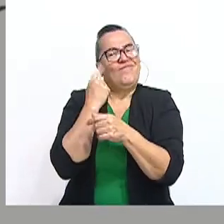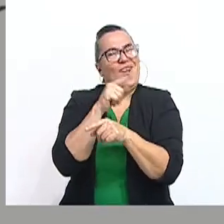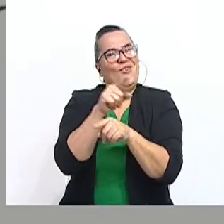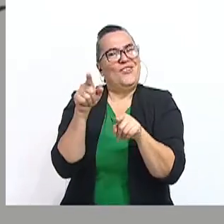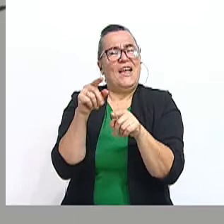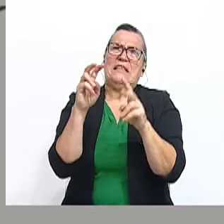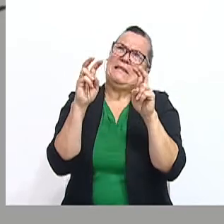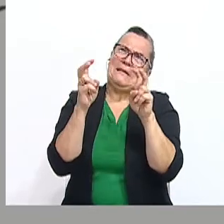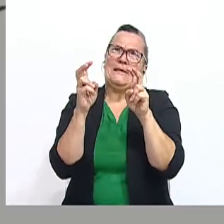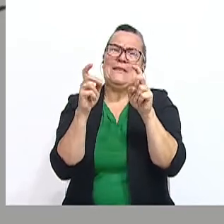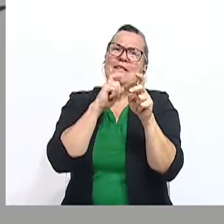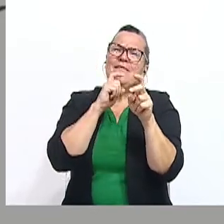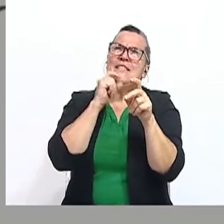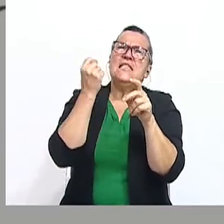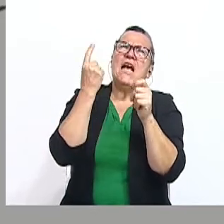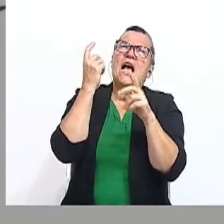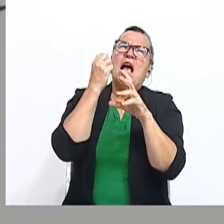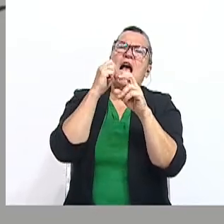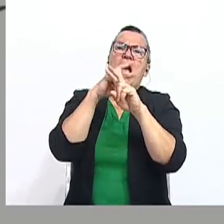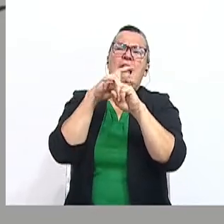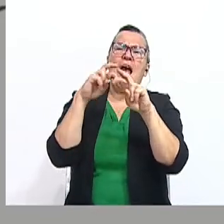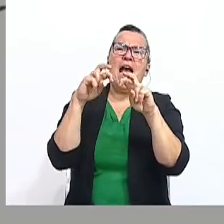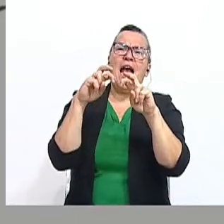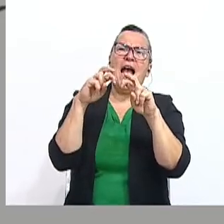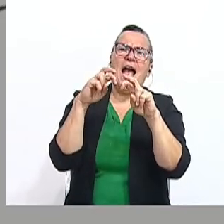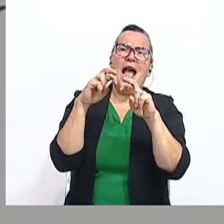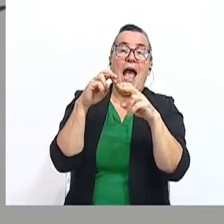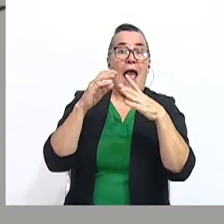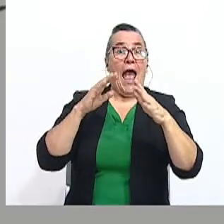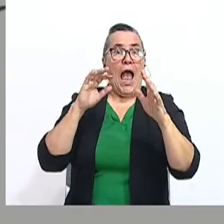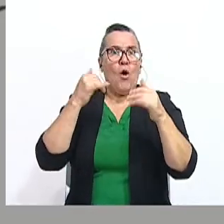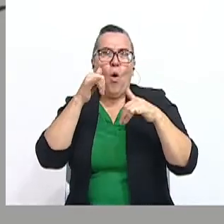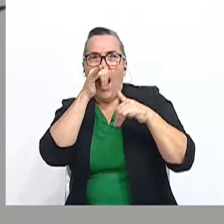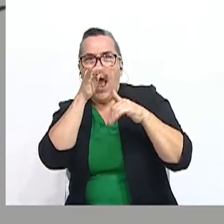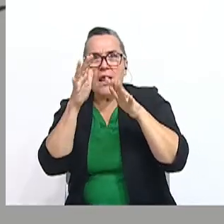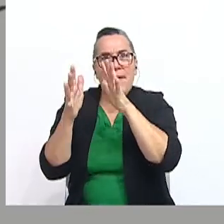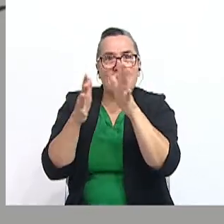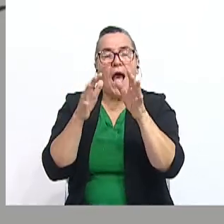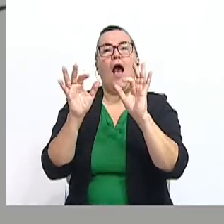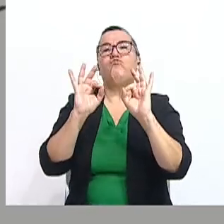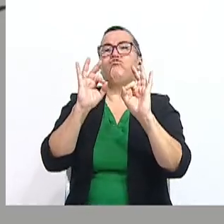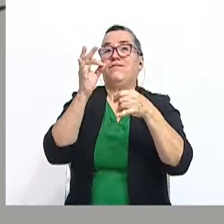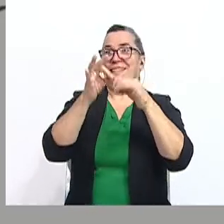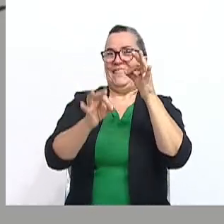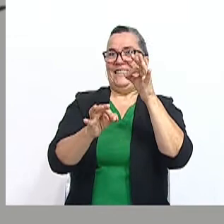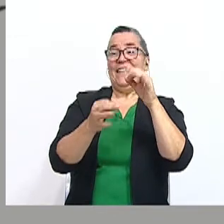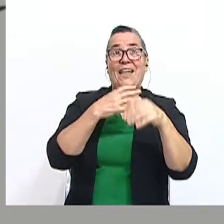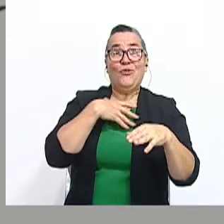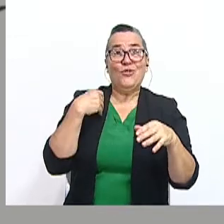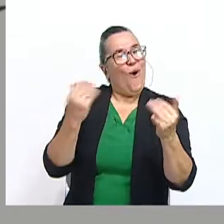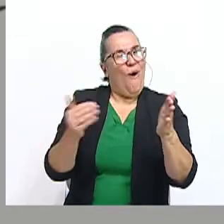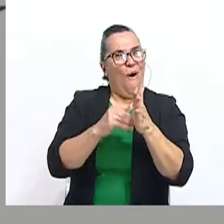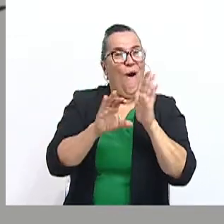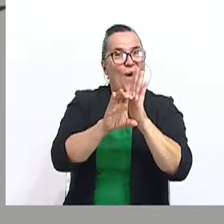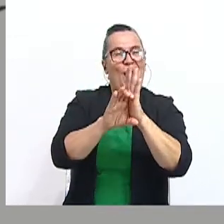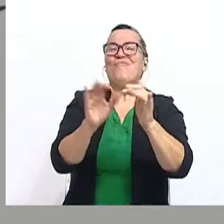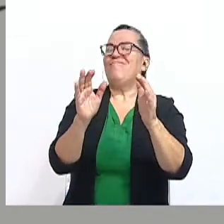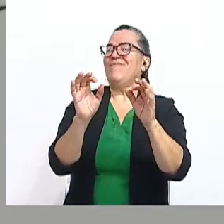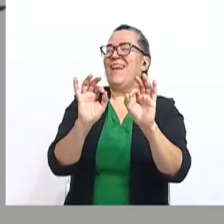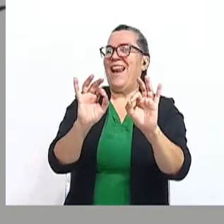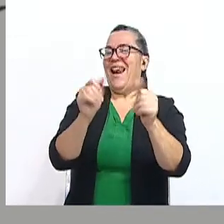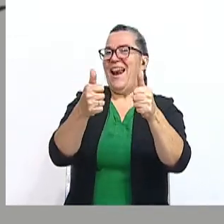a veces tan difíciles de analizar, con unas animaciones sea más sencillo. ¿Les gustó? ¿Quieren otros ejemplos?